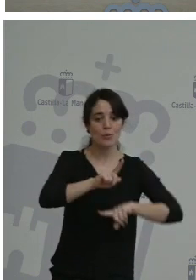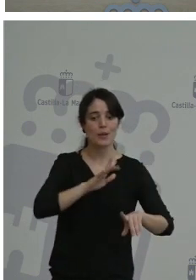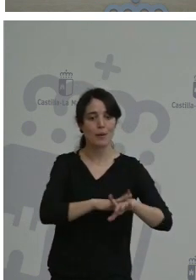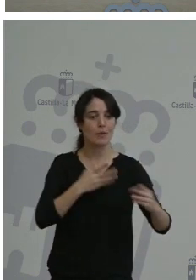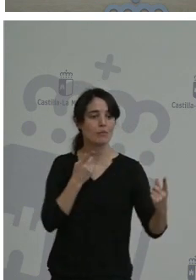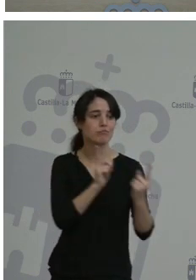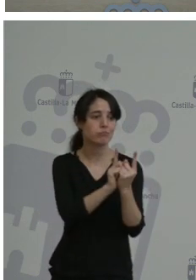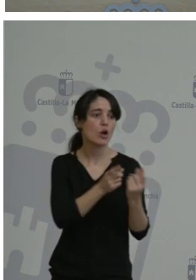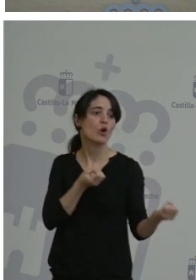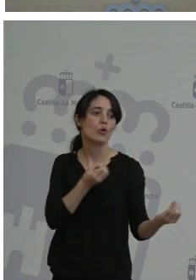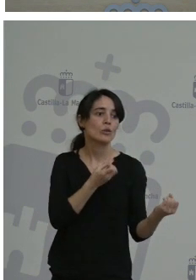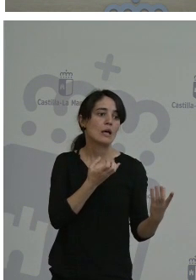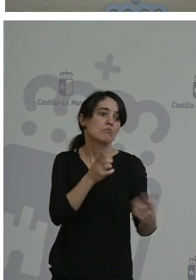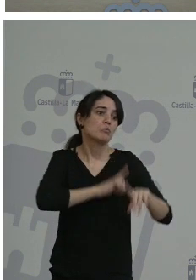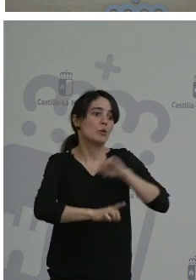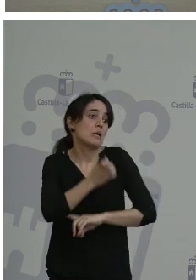se pueda producir.